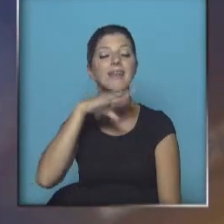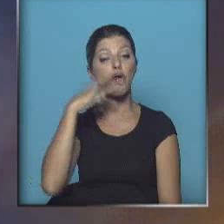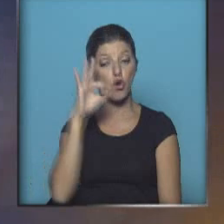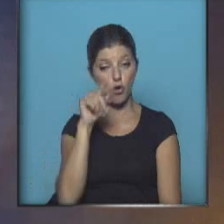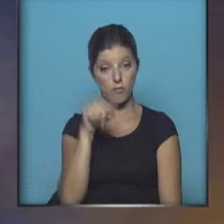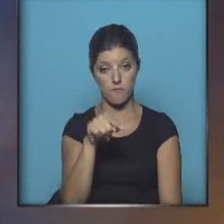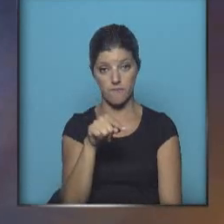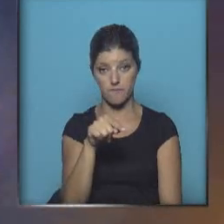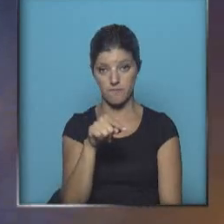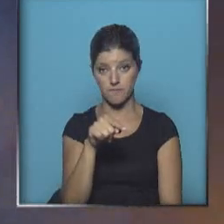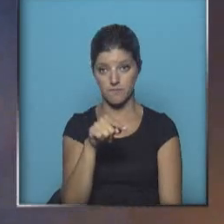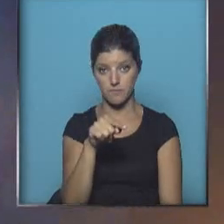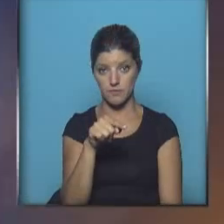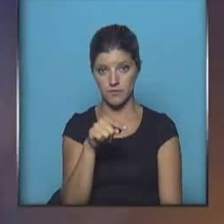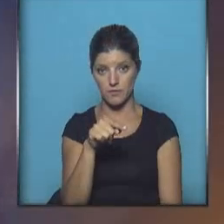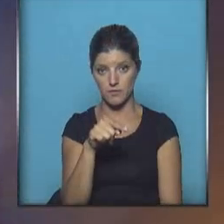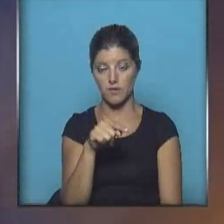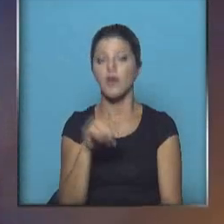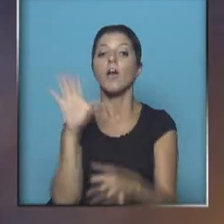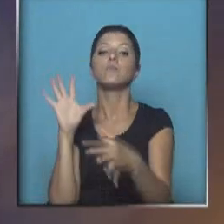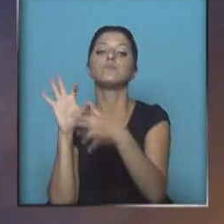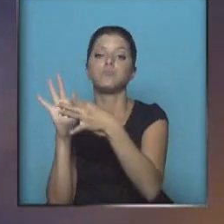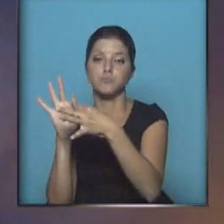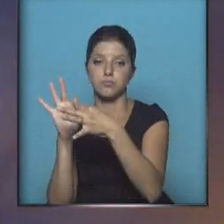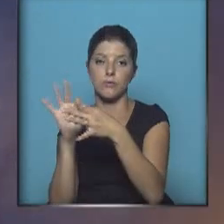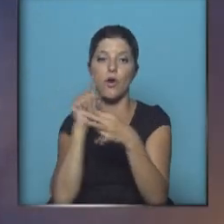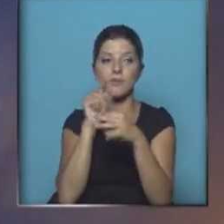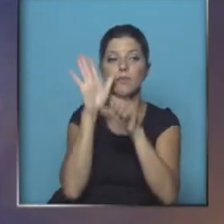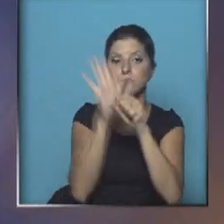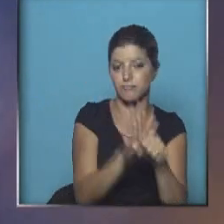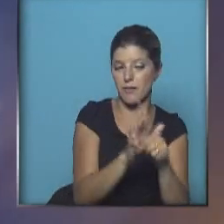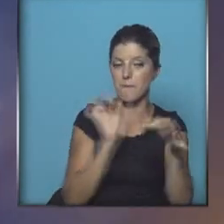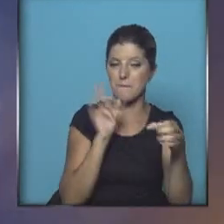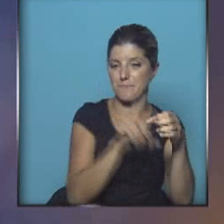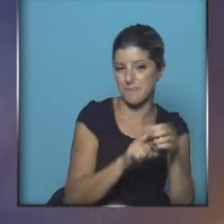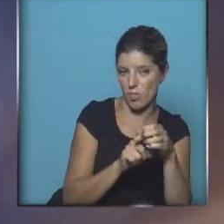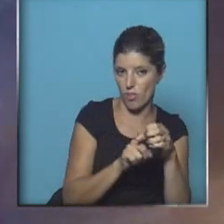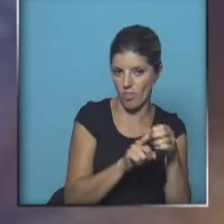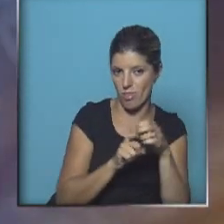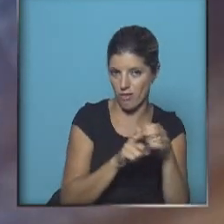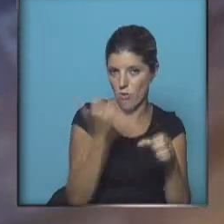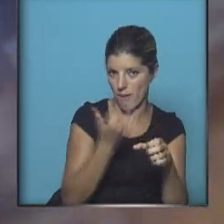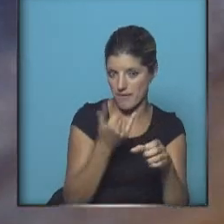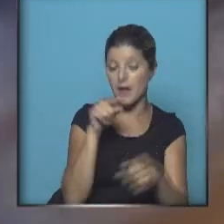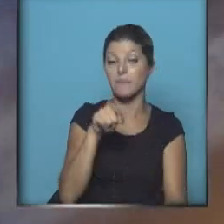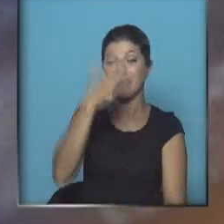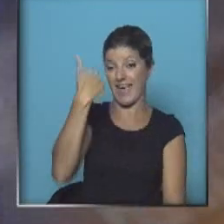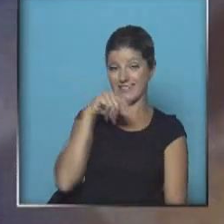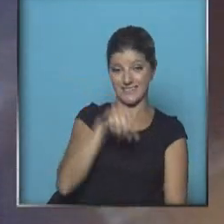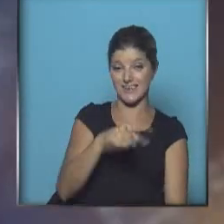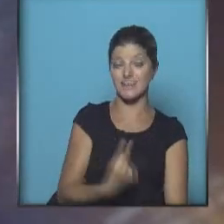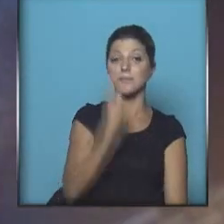digamos, tuvo una relación muy próxima con ese encubrimiento. Es decir, él era el